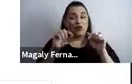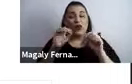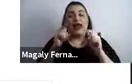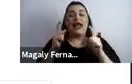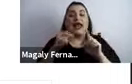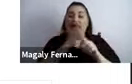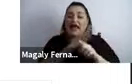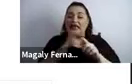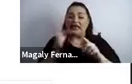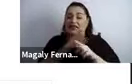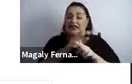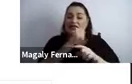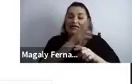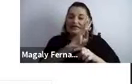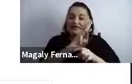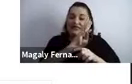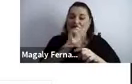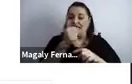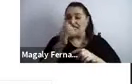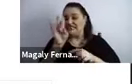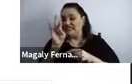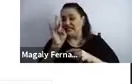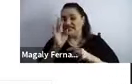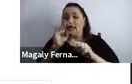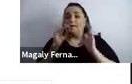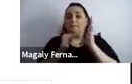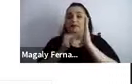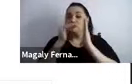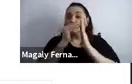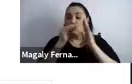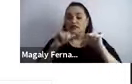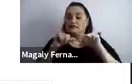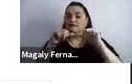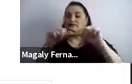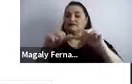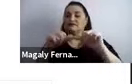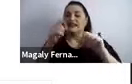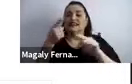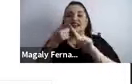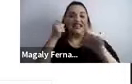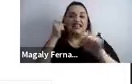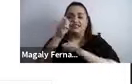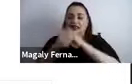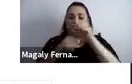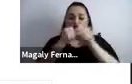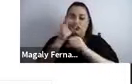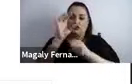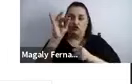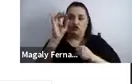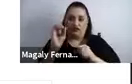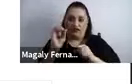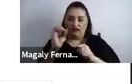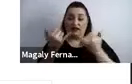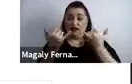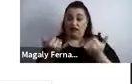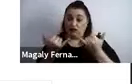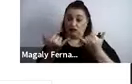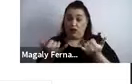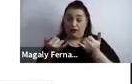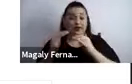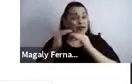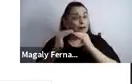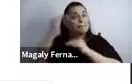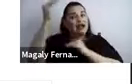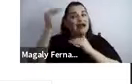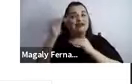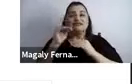16 y 17 millones se ha mantenido casi desde los años 80. Actualmente es de más de